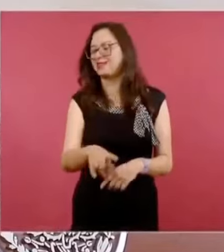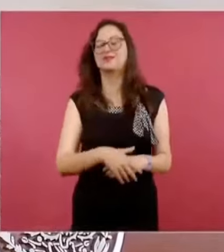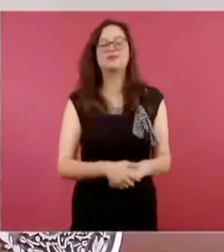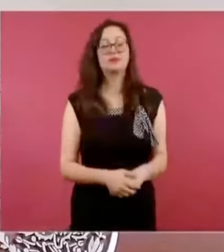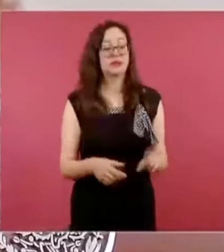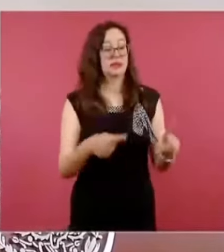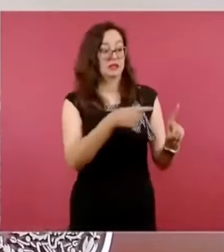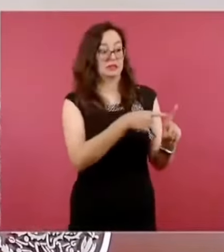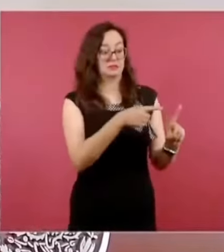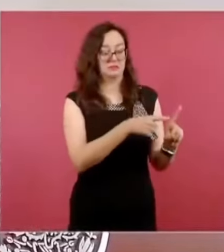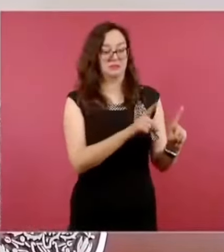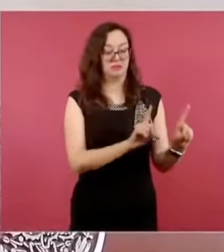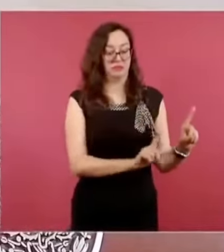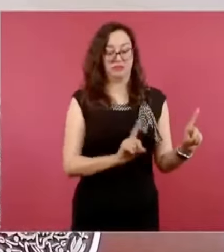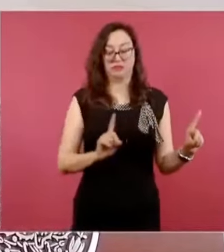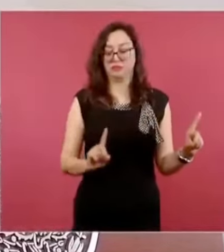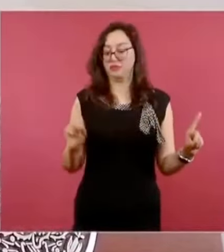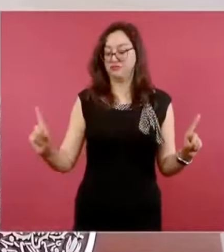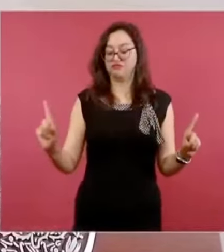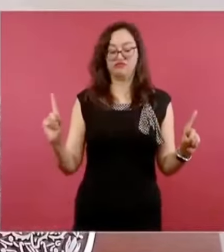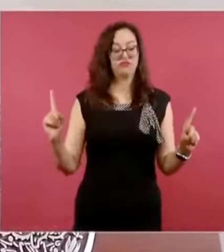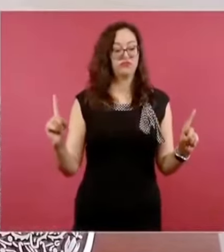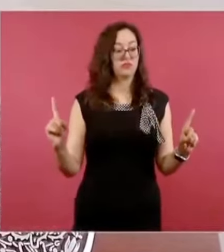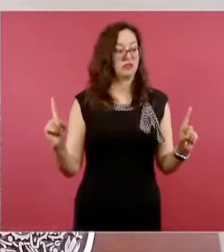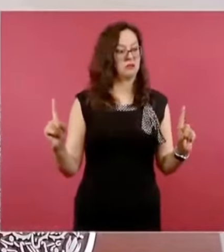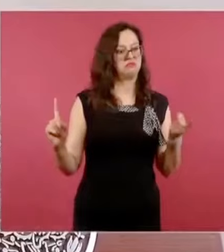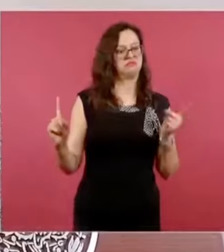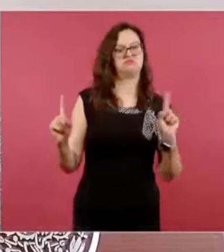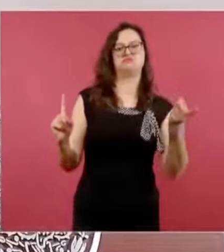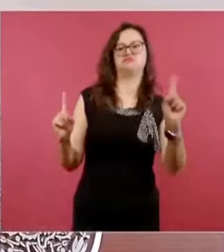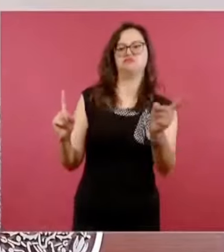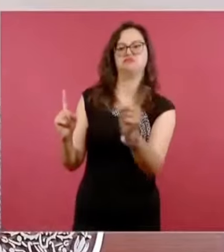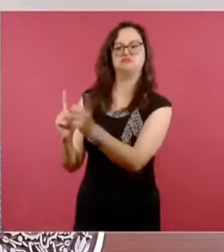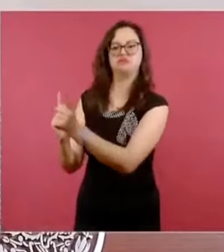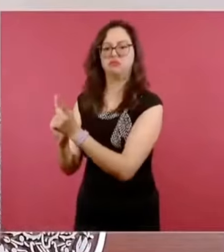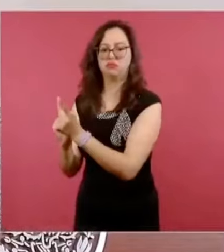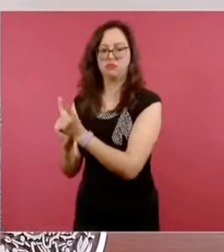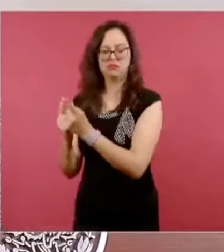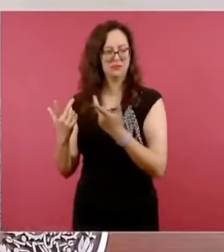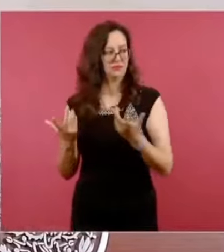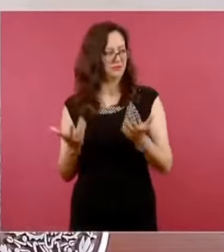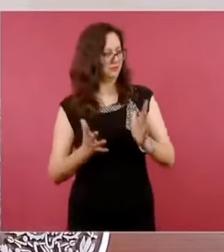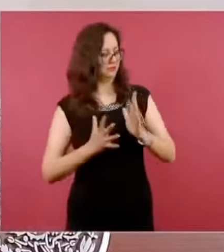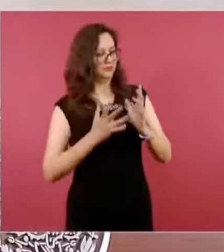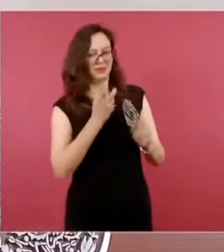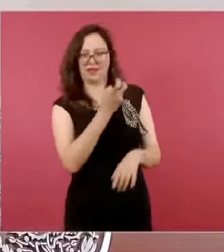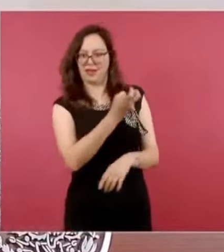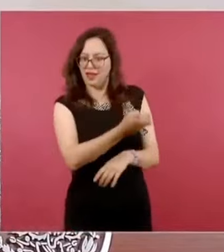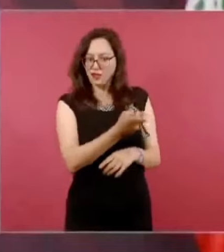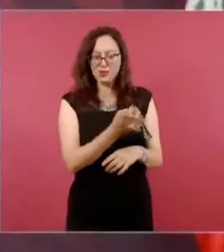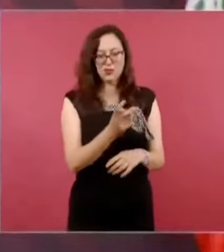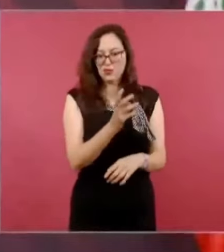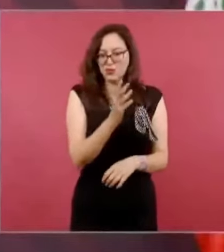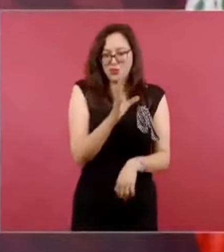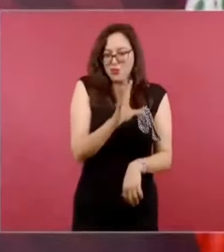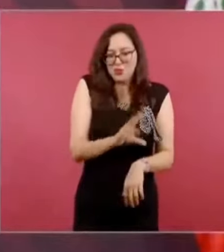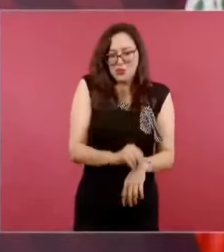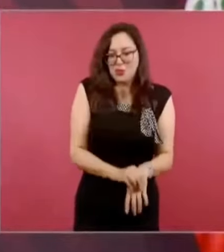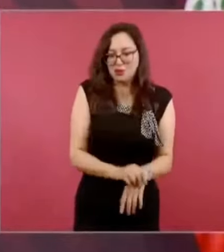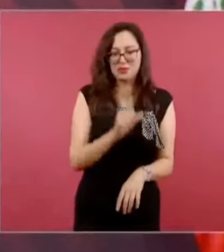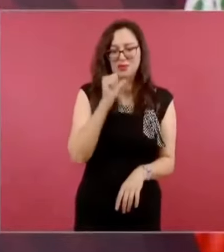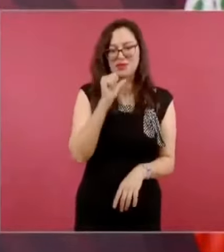como lo hizo el presidente Trump siendo candidato, cuando la contienda con la señora